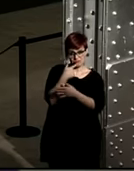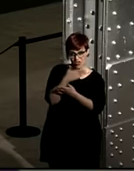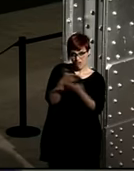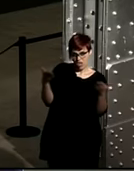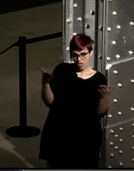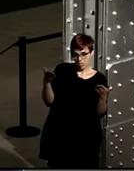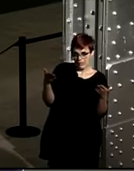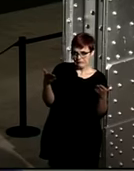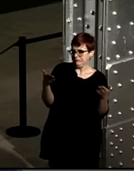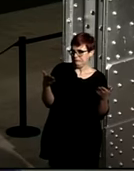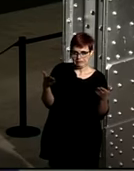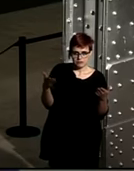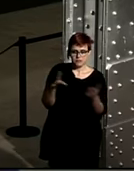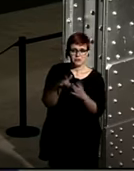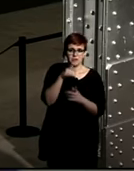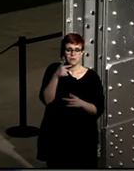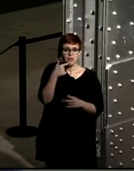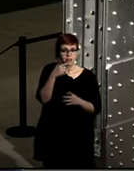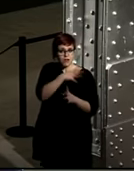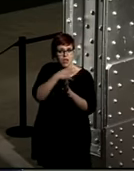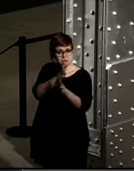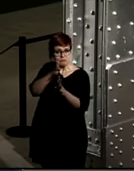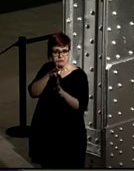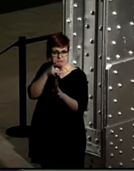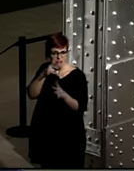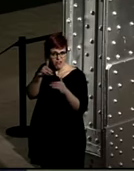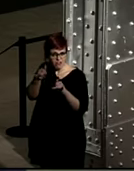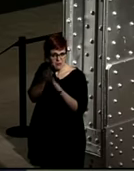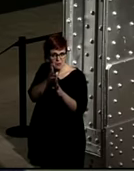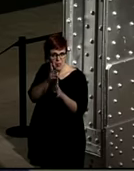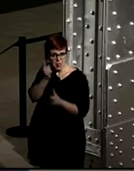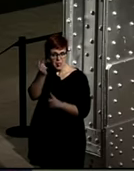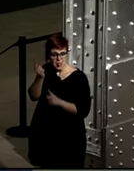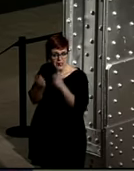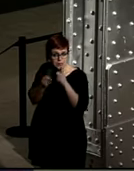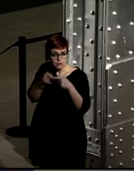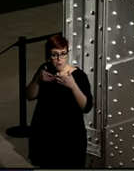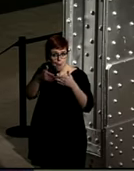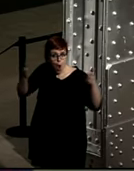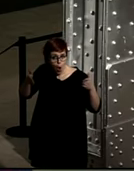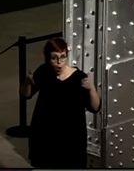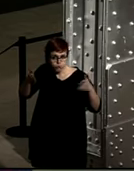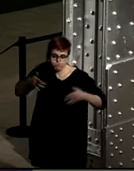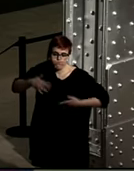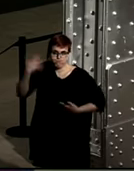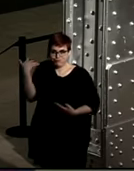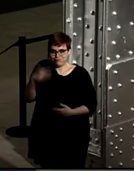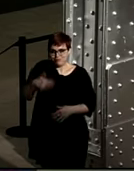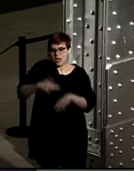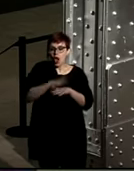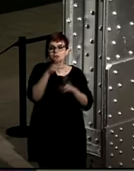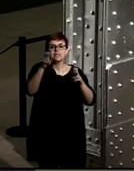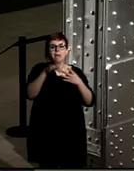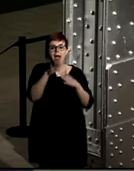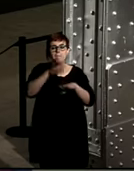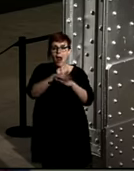por asomo, se asomaba a la taquilla que hizo después. Un hecho, un fenómeno. A mí lo de cómo llegas